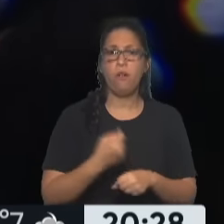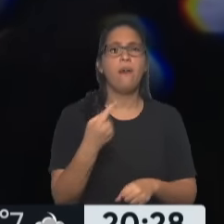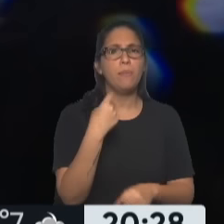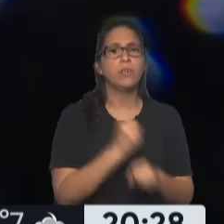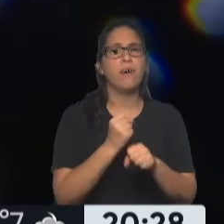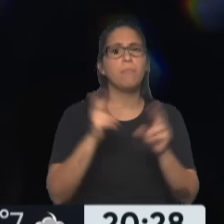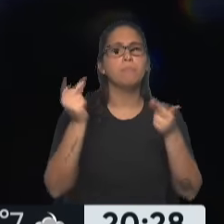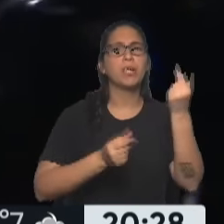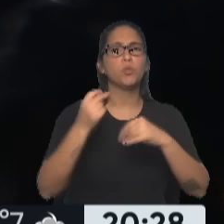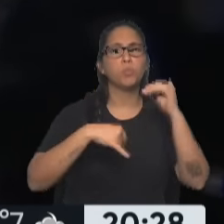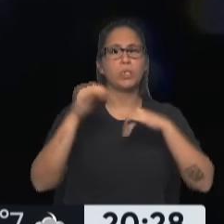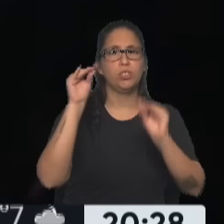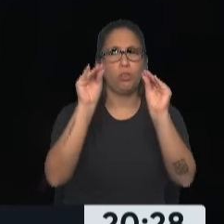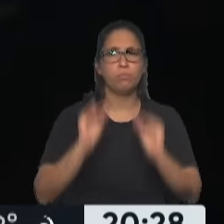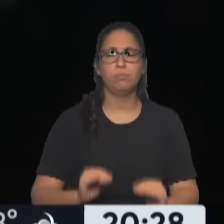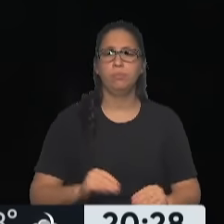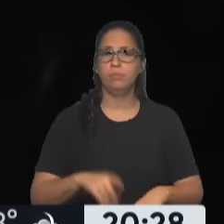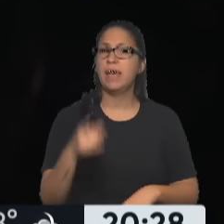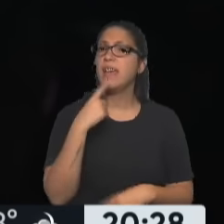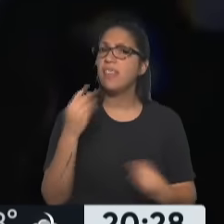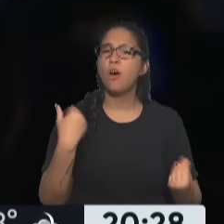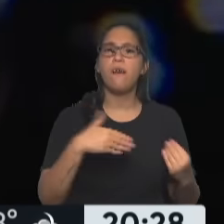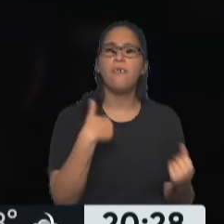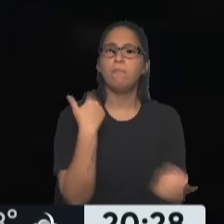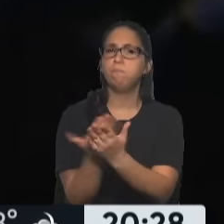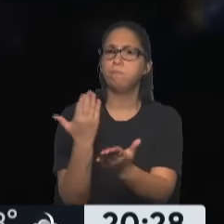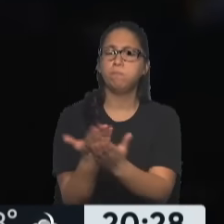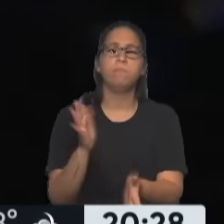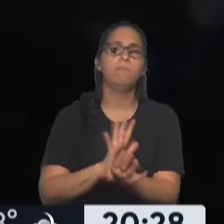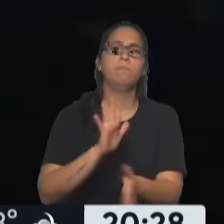tema del presupuesto. ¿Qué le dijo el presidente del presupuesto? Que lo va a mandar y que va a ser base al déficit cero.